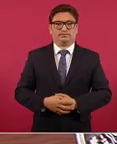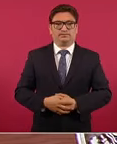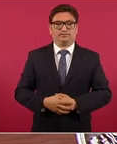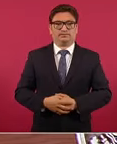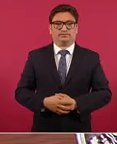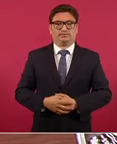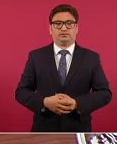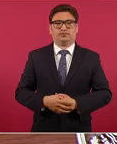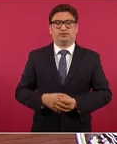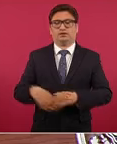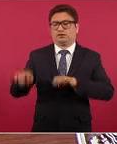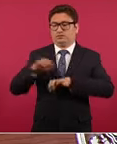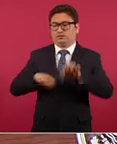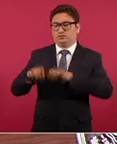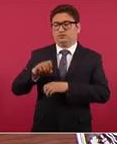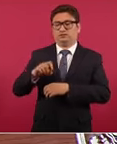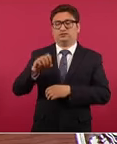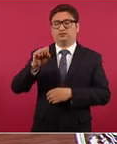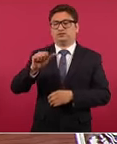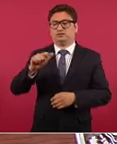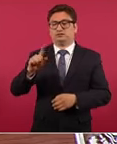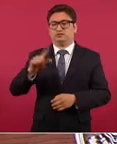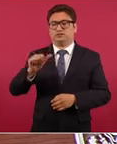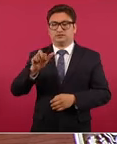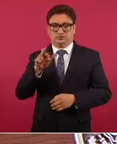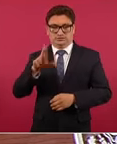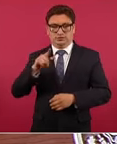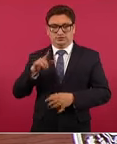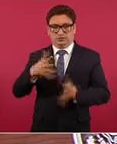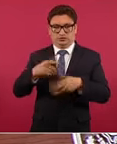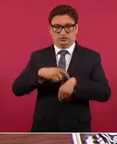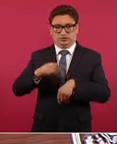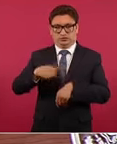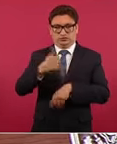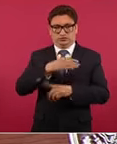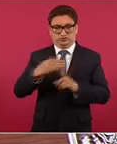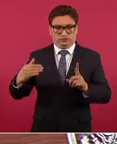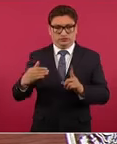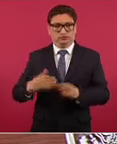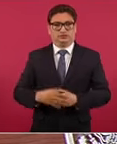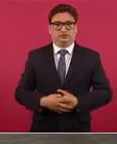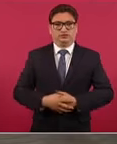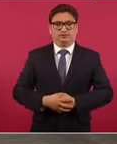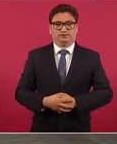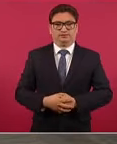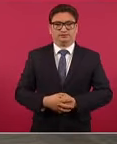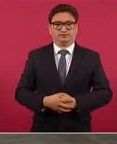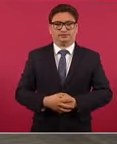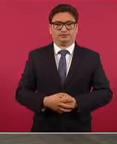con el embajador salazar como a las 11 y media este